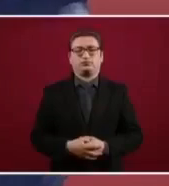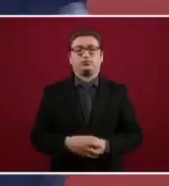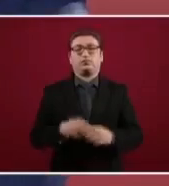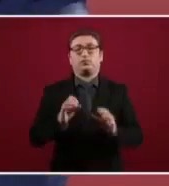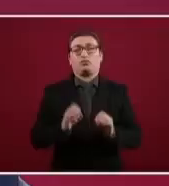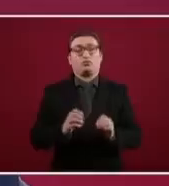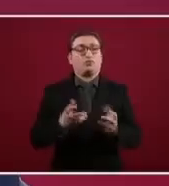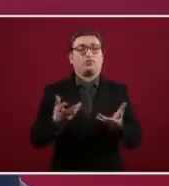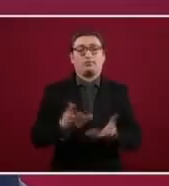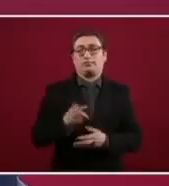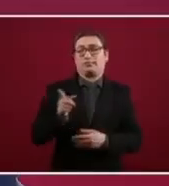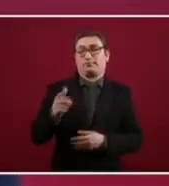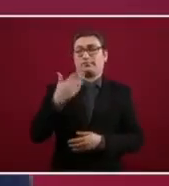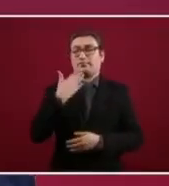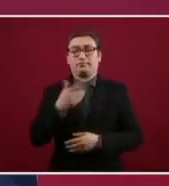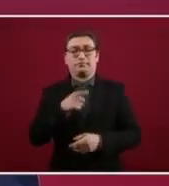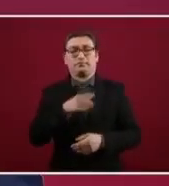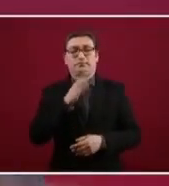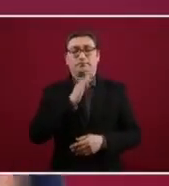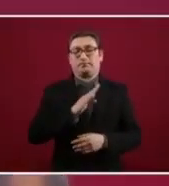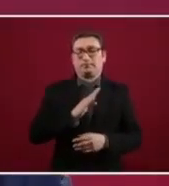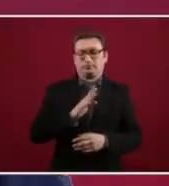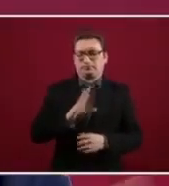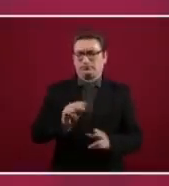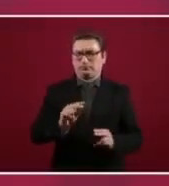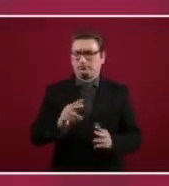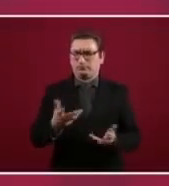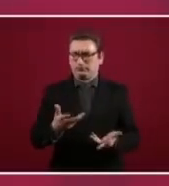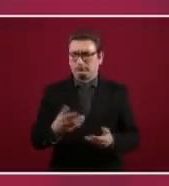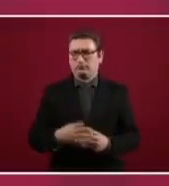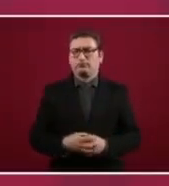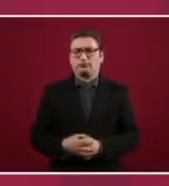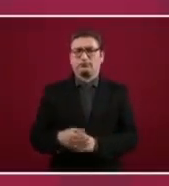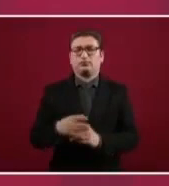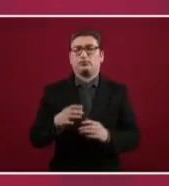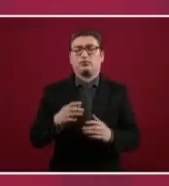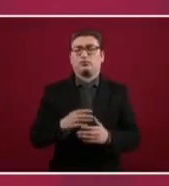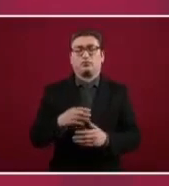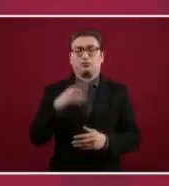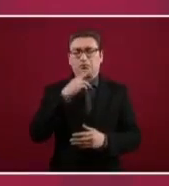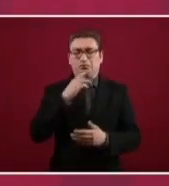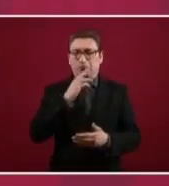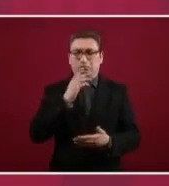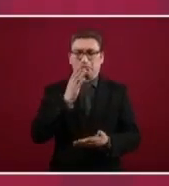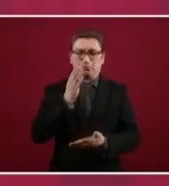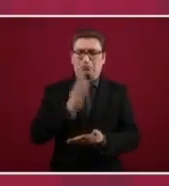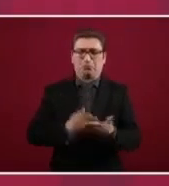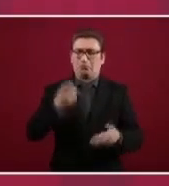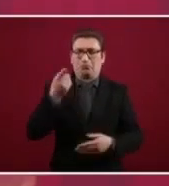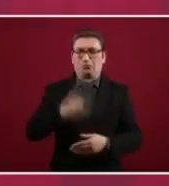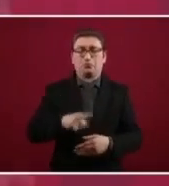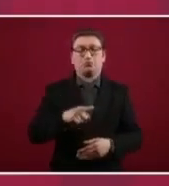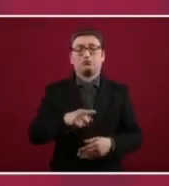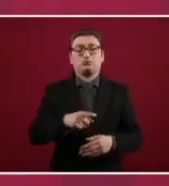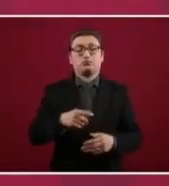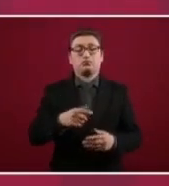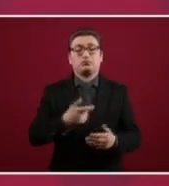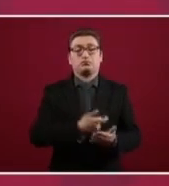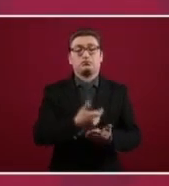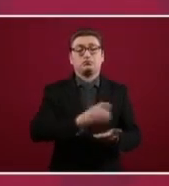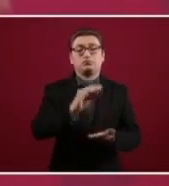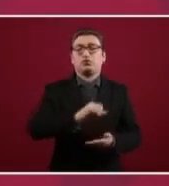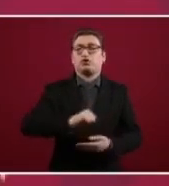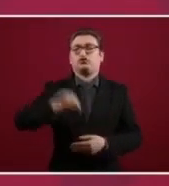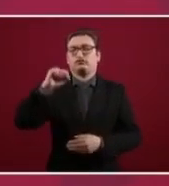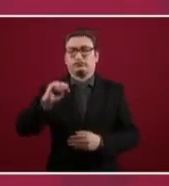de bueno y malo o de forma tajante si aumentan los salarios aumenta la